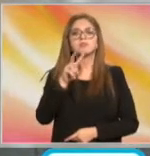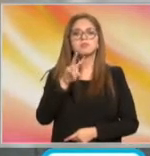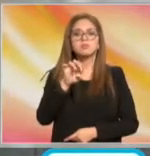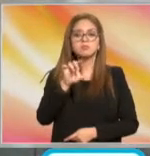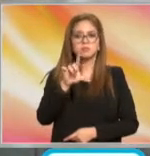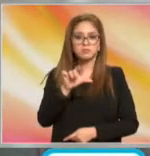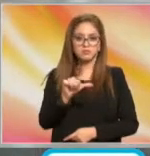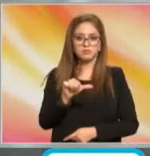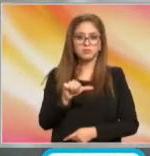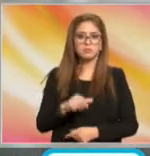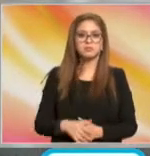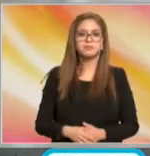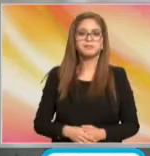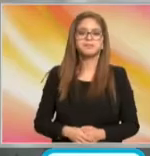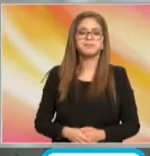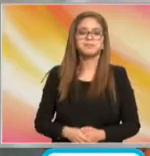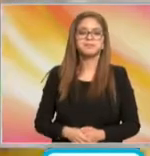novela